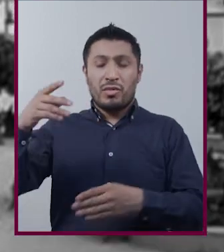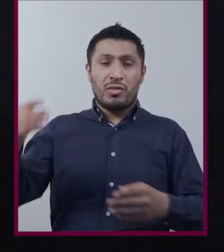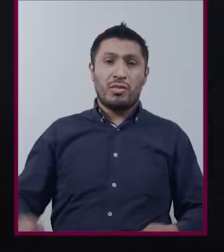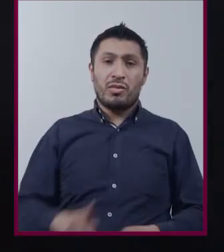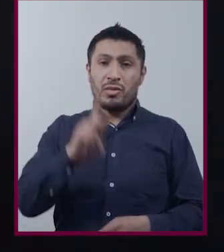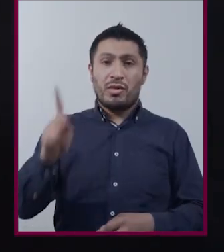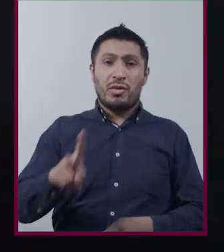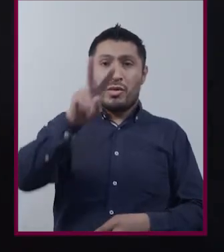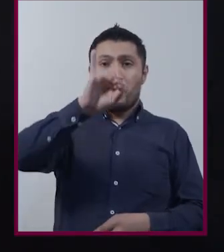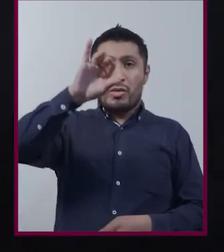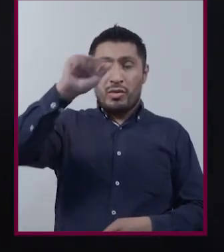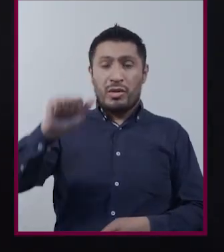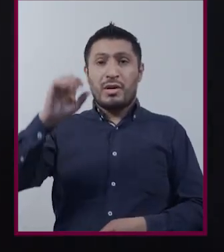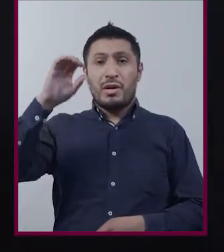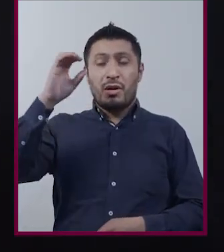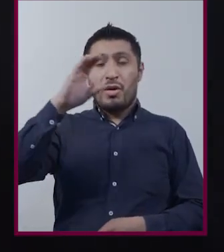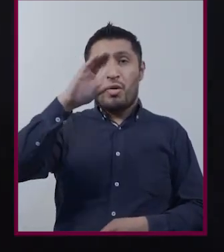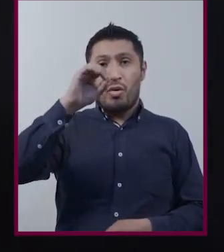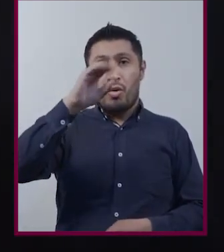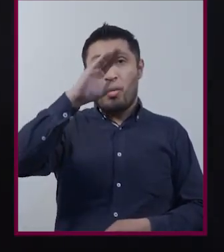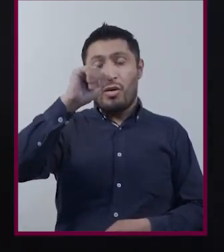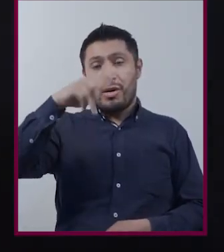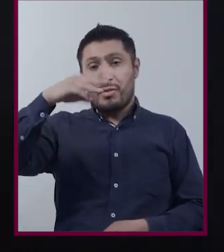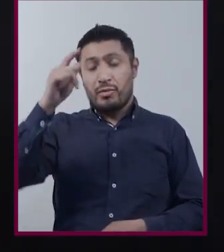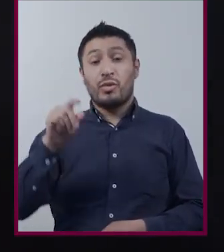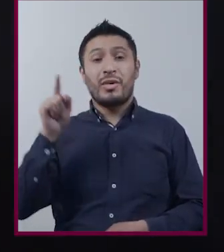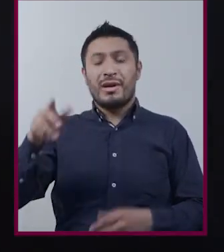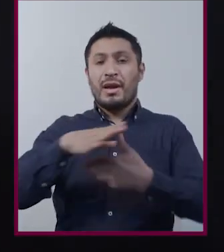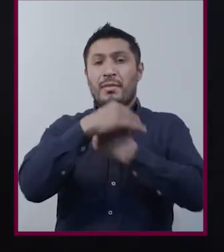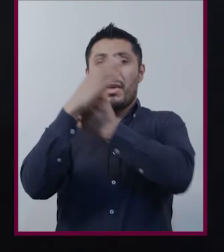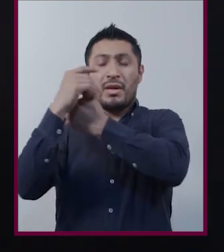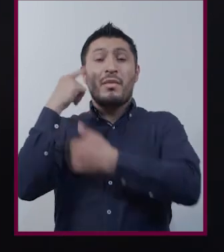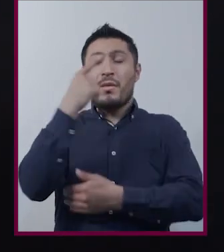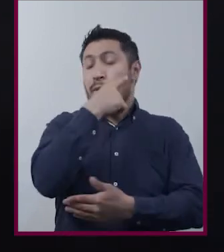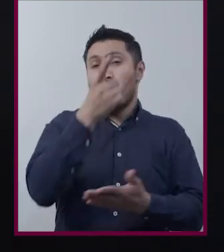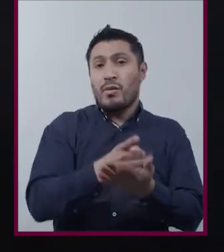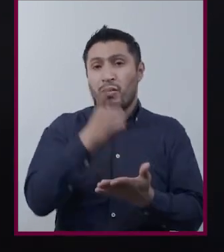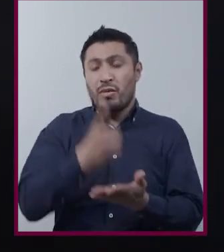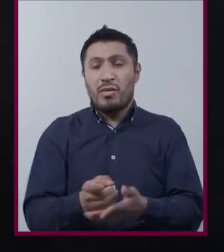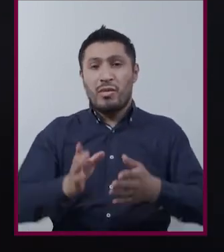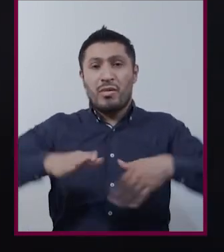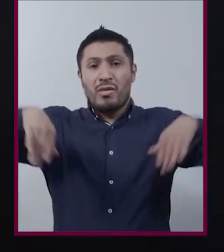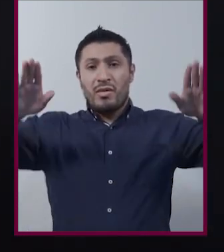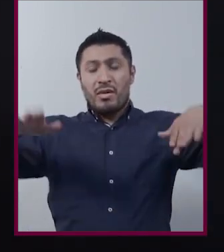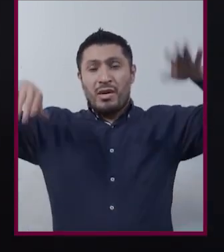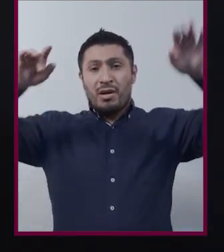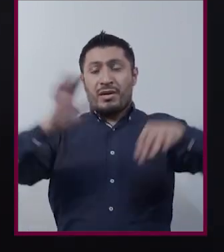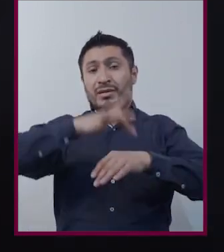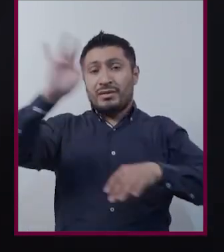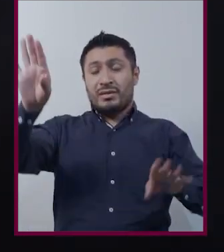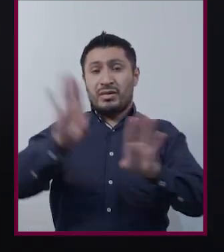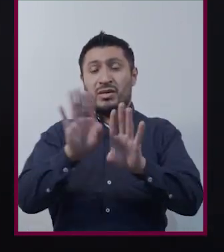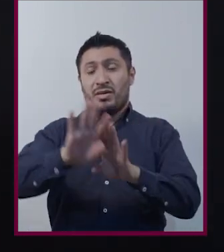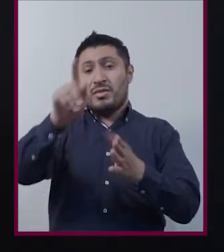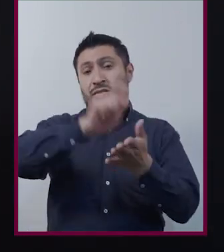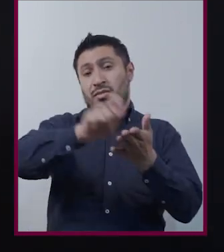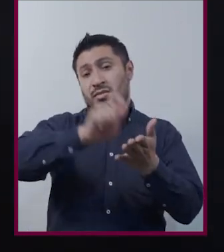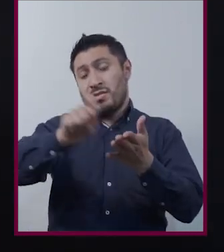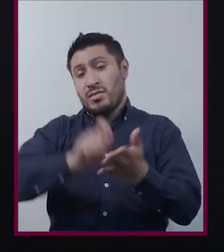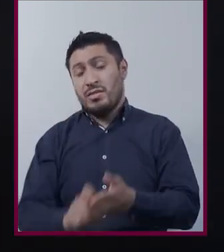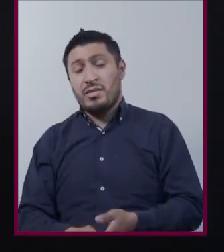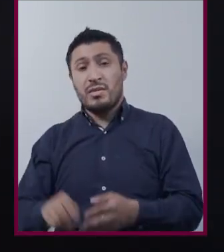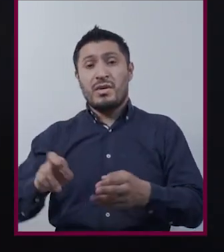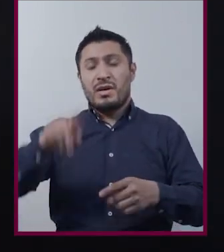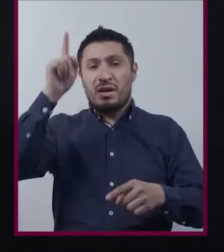Ocampo. Nelly Campobello, mariposa de ojos dorados y alas brillantes, como anota en uno de sus poemas,